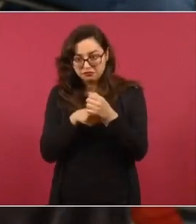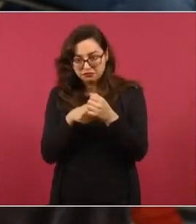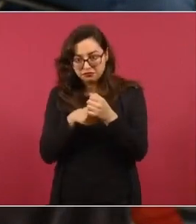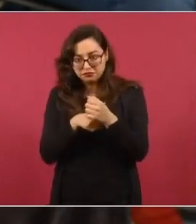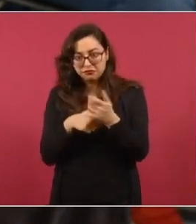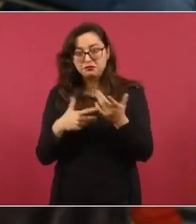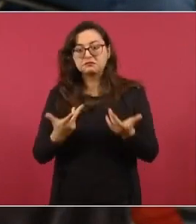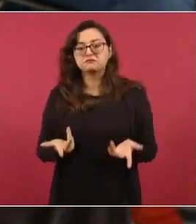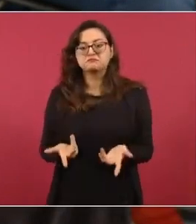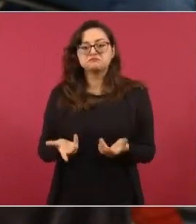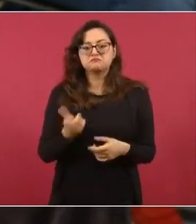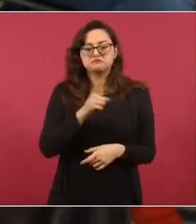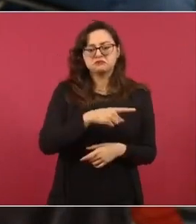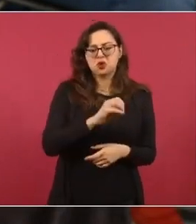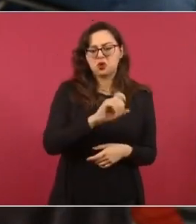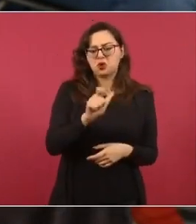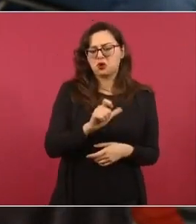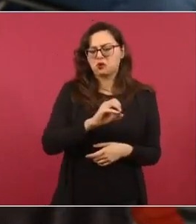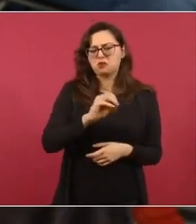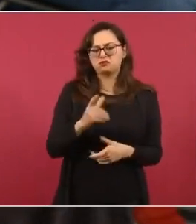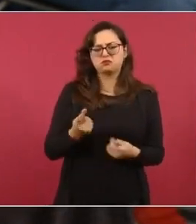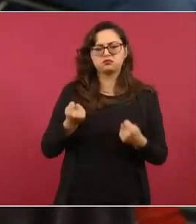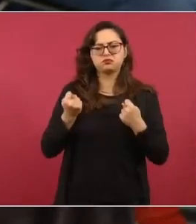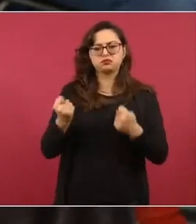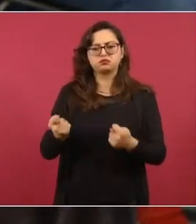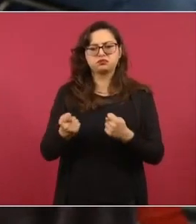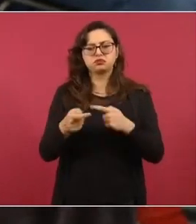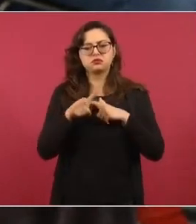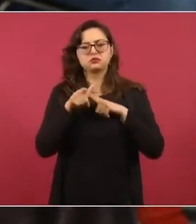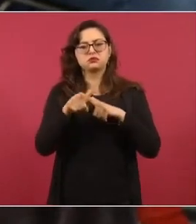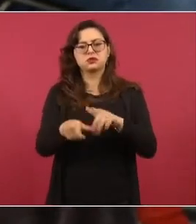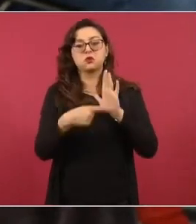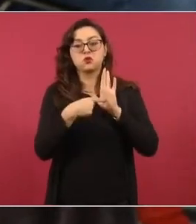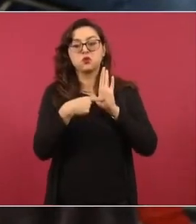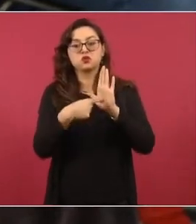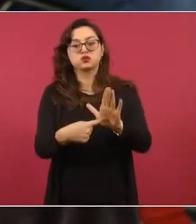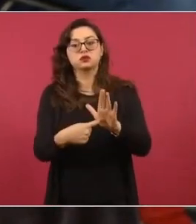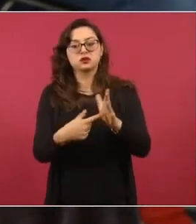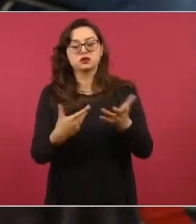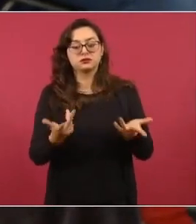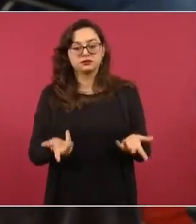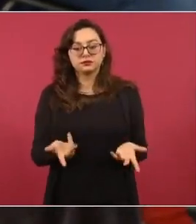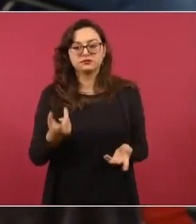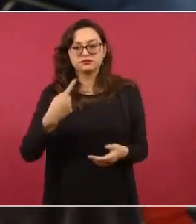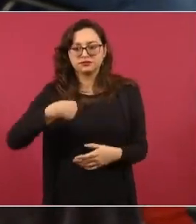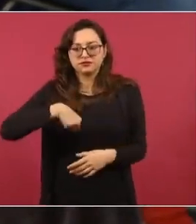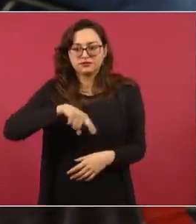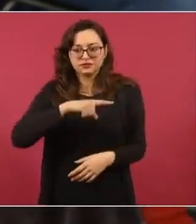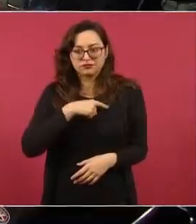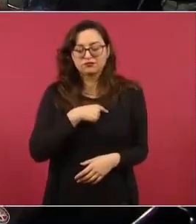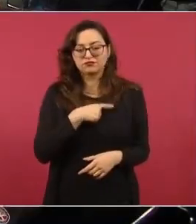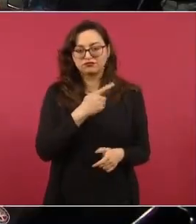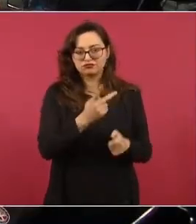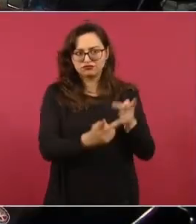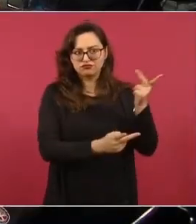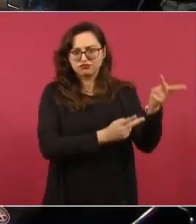siguen exhibiendo. Tuvimos en Pulso Saludable la oportunidad de preguntarle a varios de los expendedores de estas